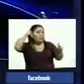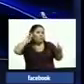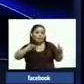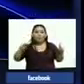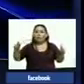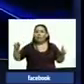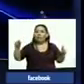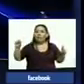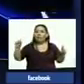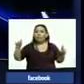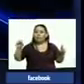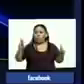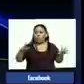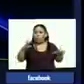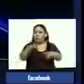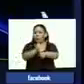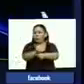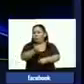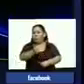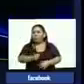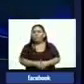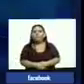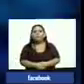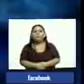nos tiene un amplio resumen a continuación.